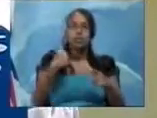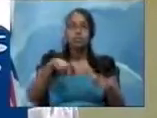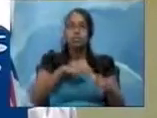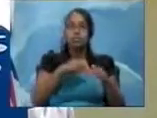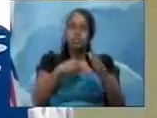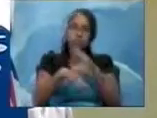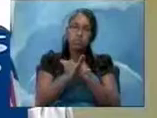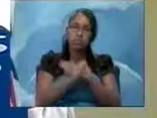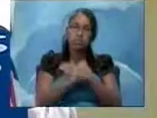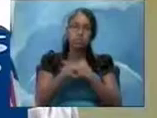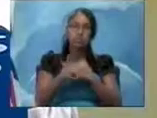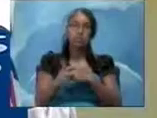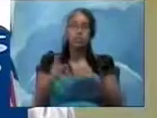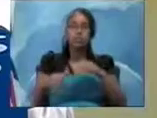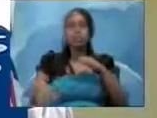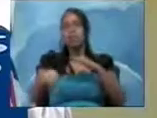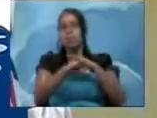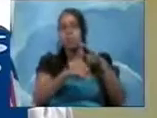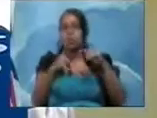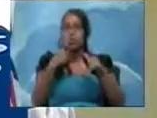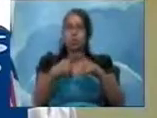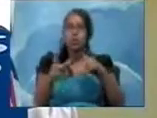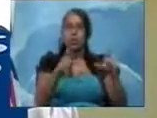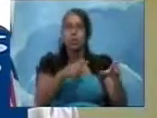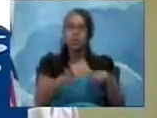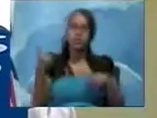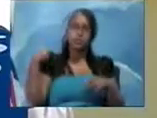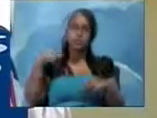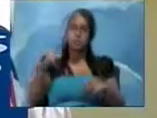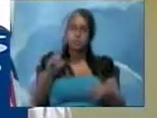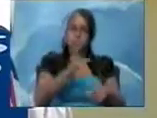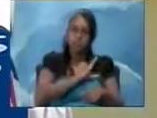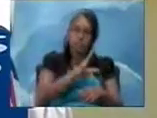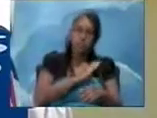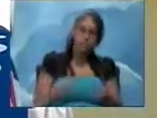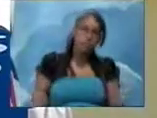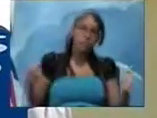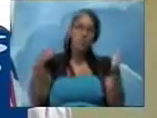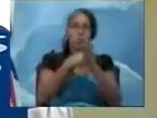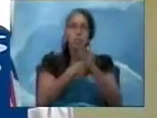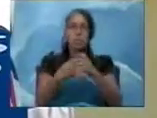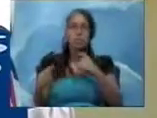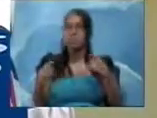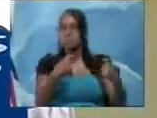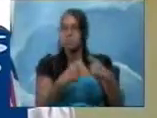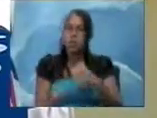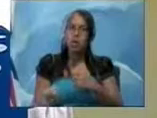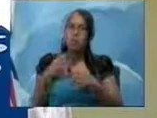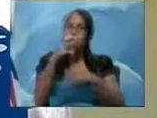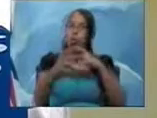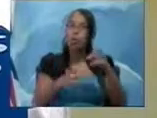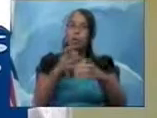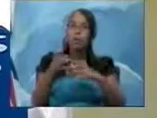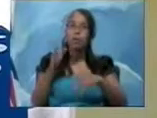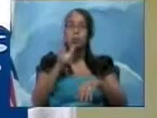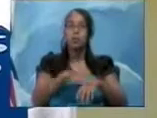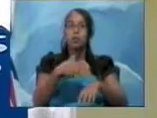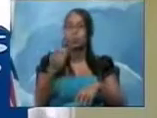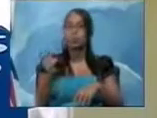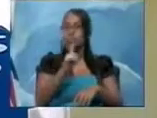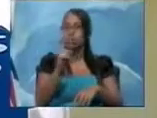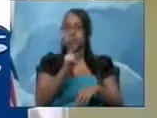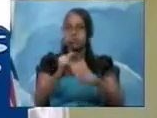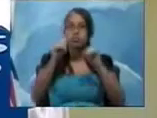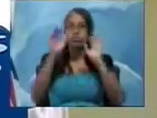transitamos y bajamos y subimos Y tenemos tope y tenemos Eh Eh Eh Eh alti bajo Por qué Porque no nos